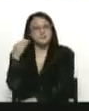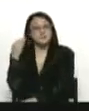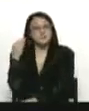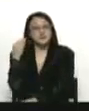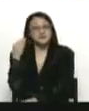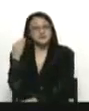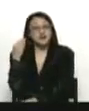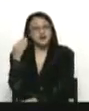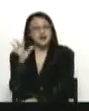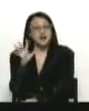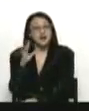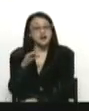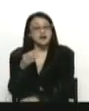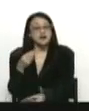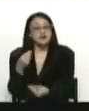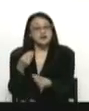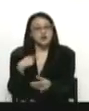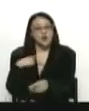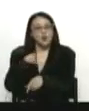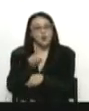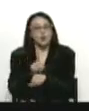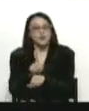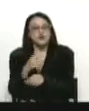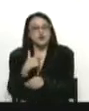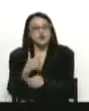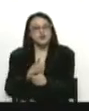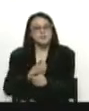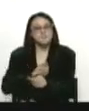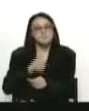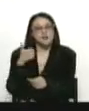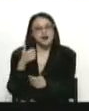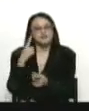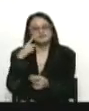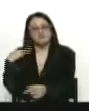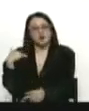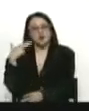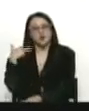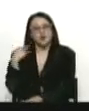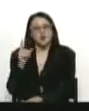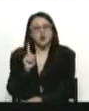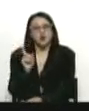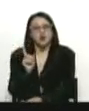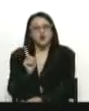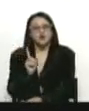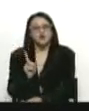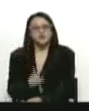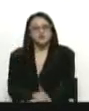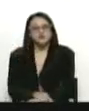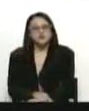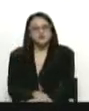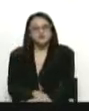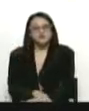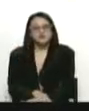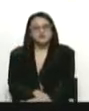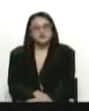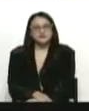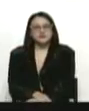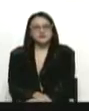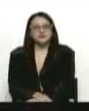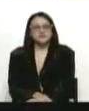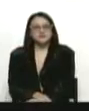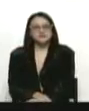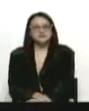es indispensable, que es el único, que es el máximo. No. Cultivamos eso. Así que lo